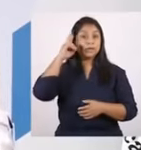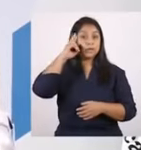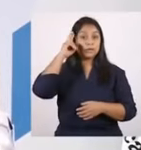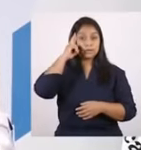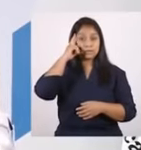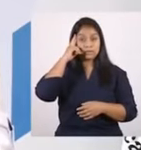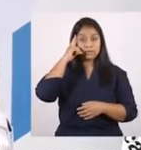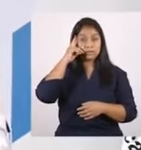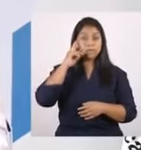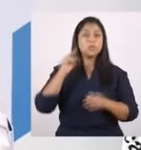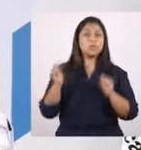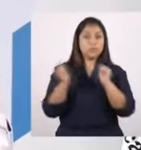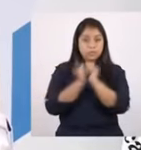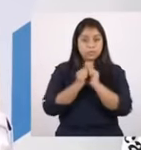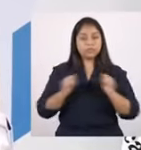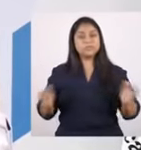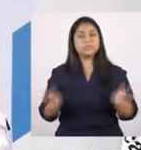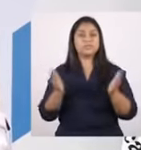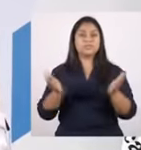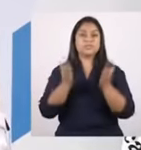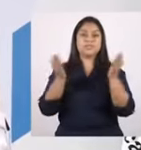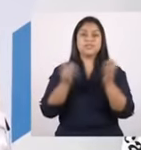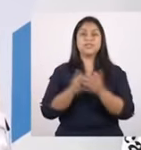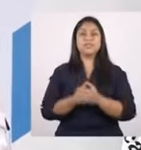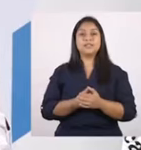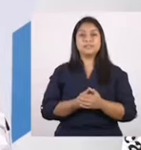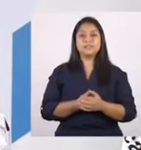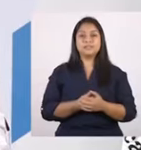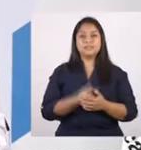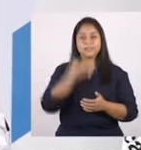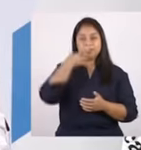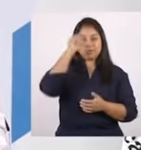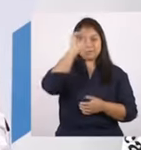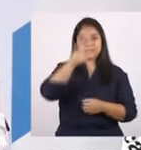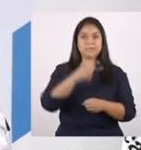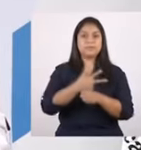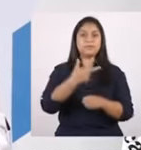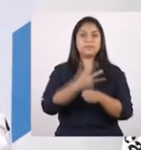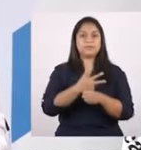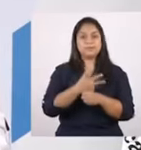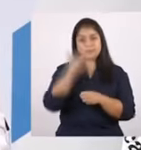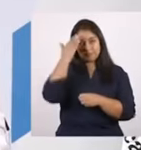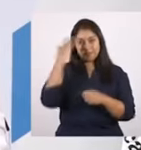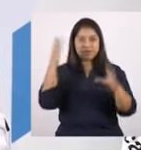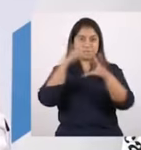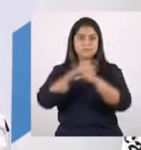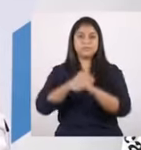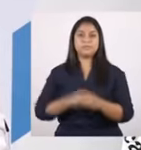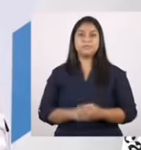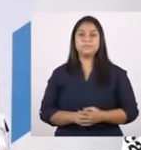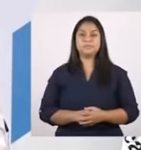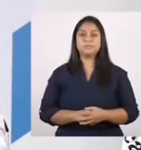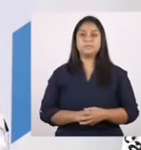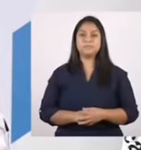Recordemos, juntos saldremos adelante. Dios bendiga a Guatemala. Muy buenas noches.